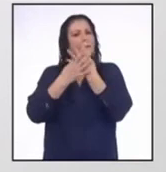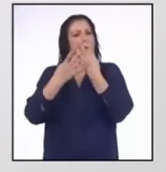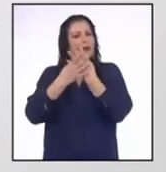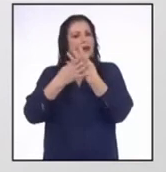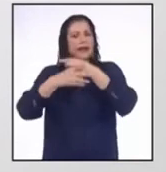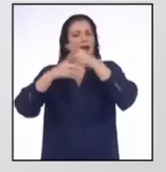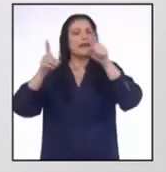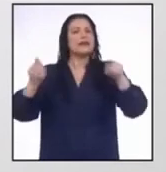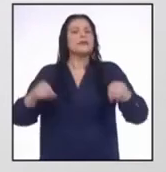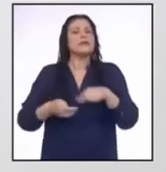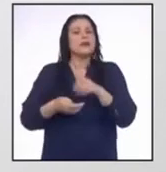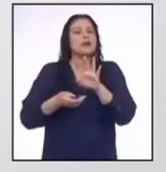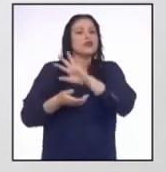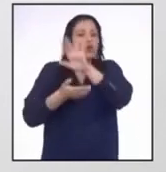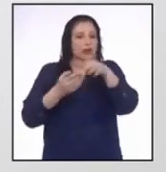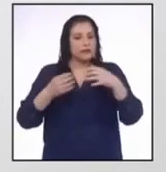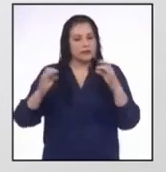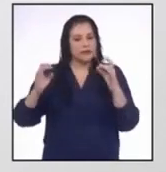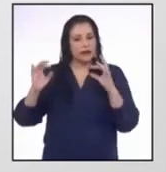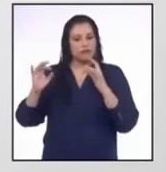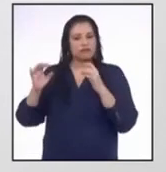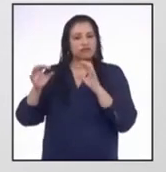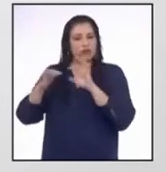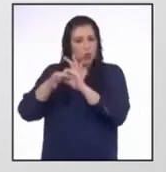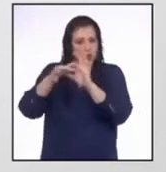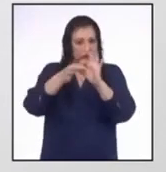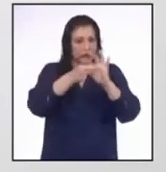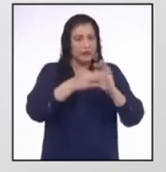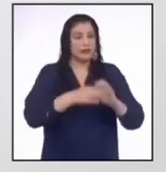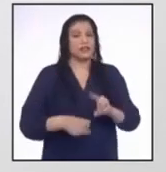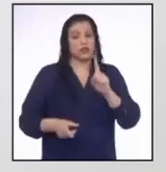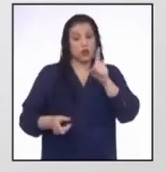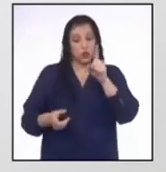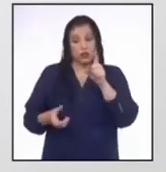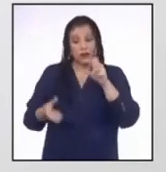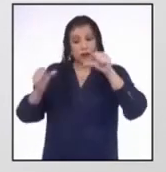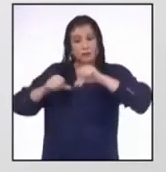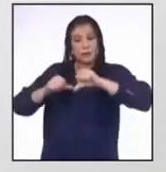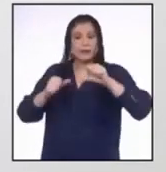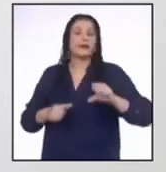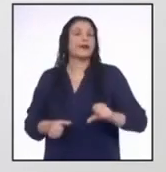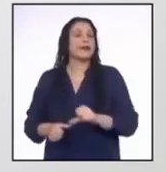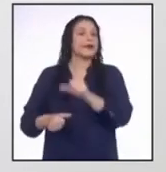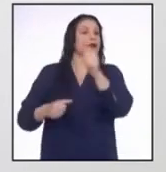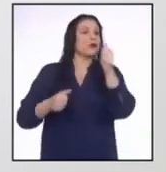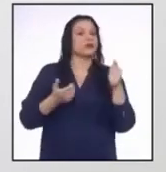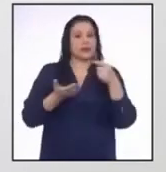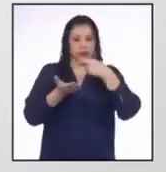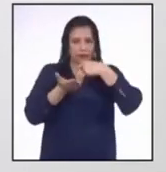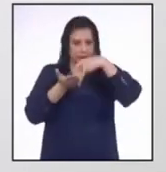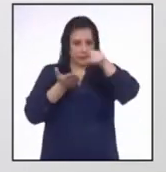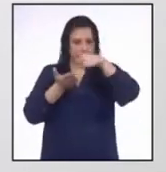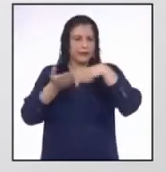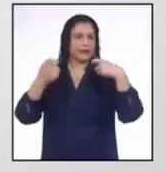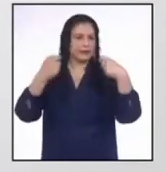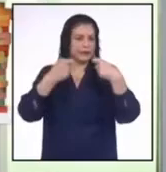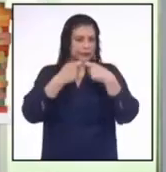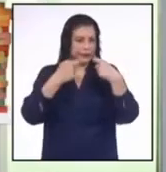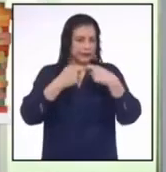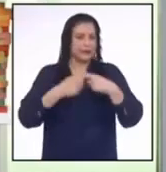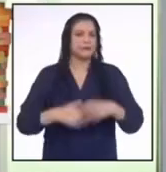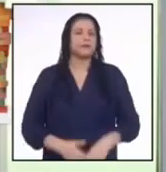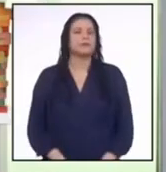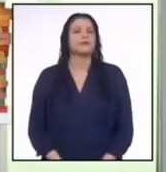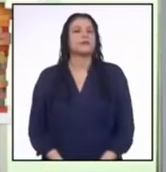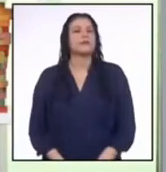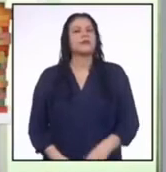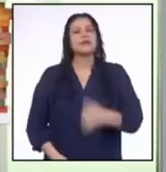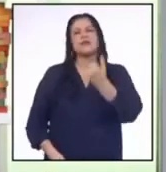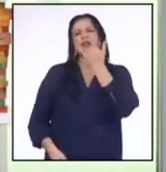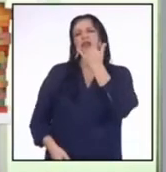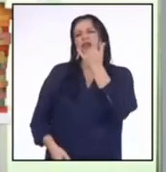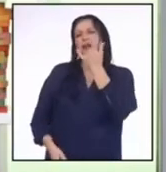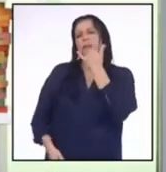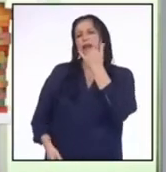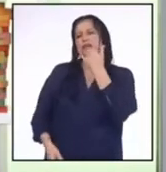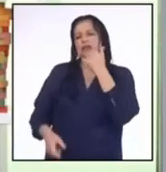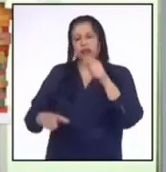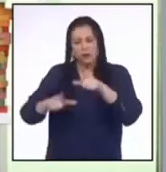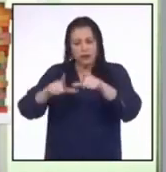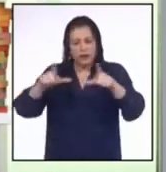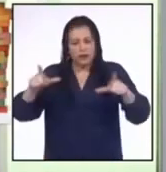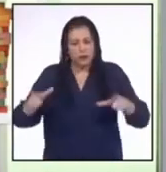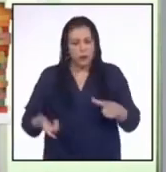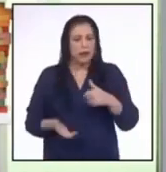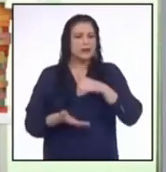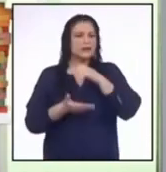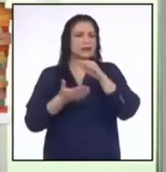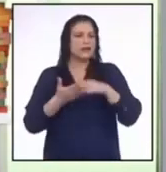están interconectadas. Si falla una, hay otras líneas que abastecerán de energía eléctrica. ¿Y qué pasa con la central